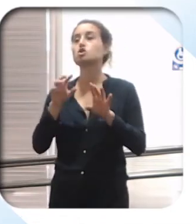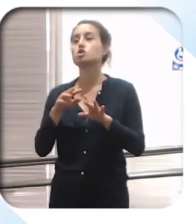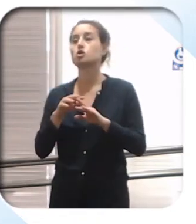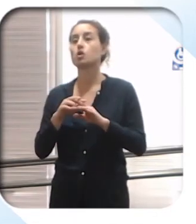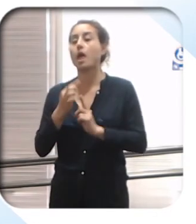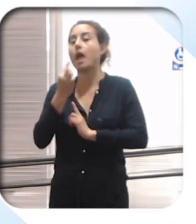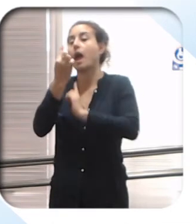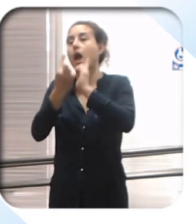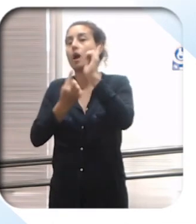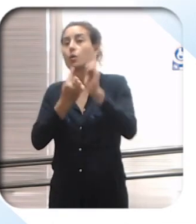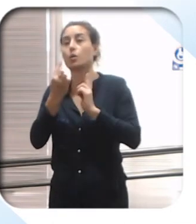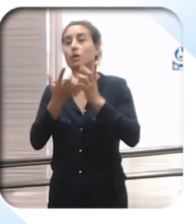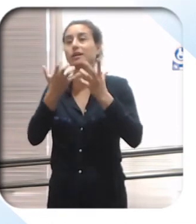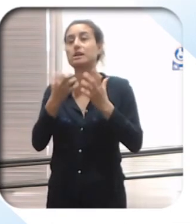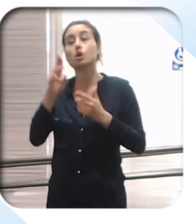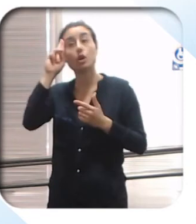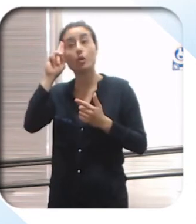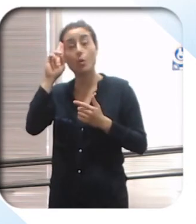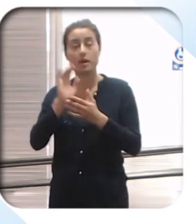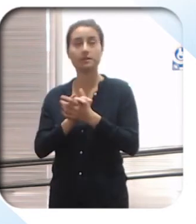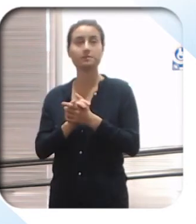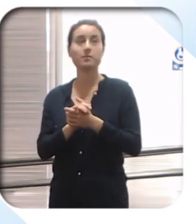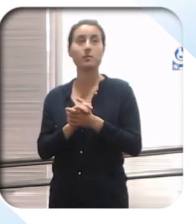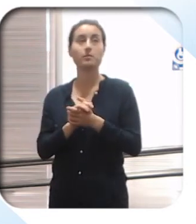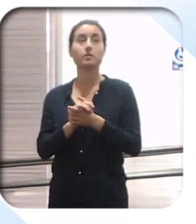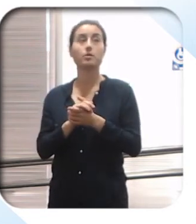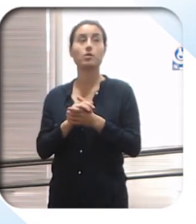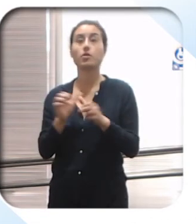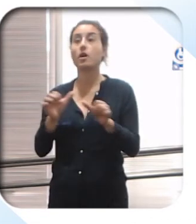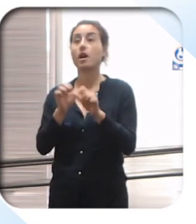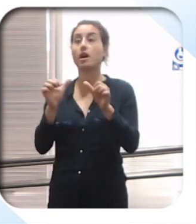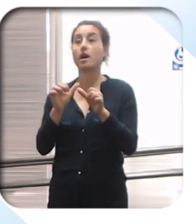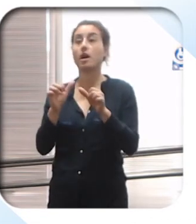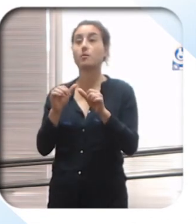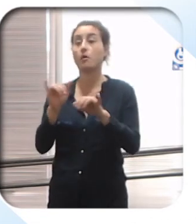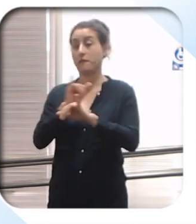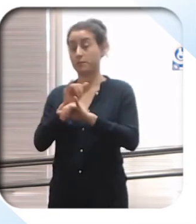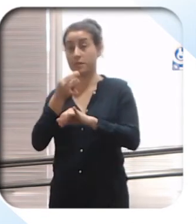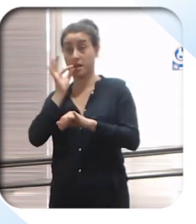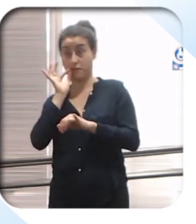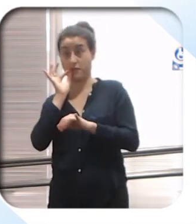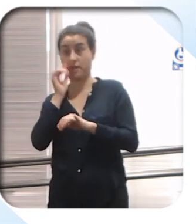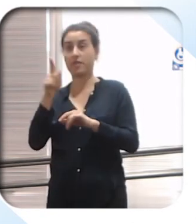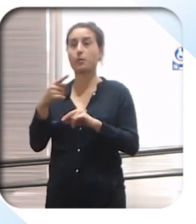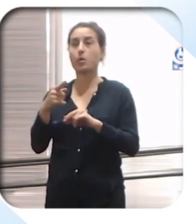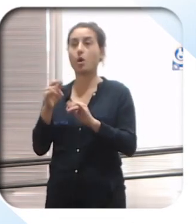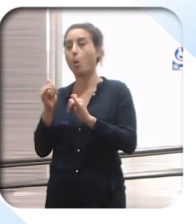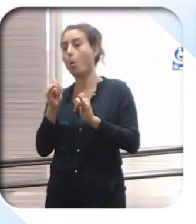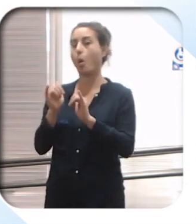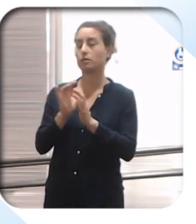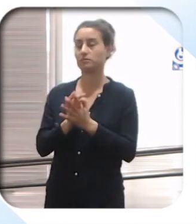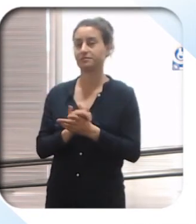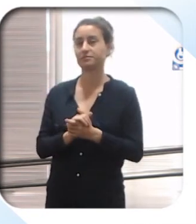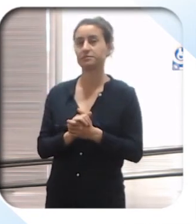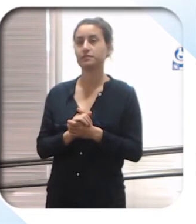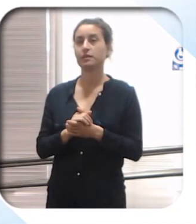en algunas cosas que quiero que recuerden para cuando hagamos la dinámica después del cafecito. Que es sexualidad, sistema